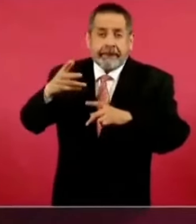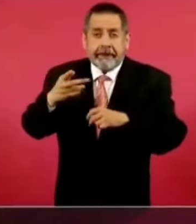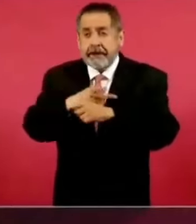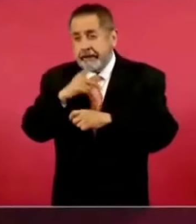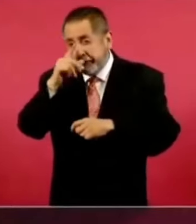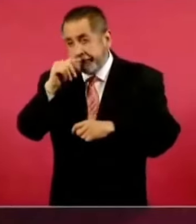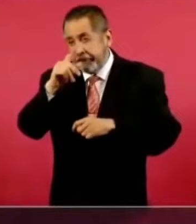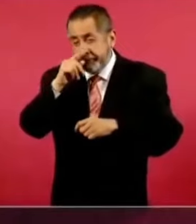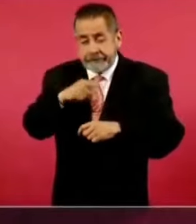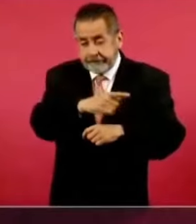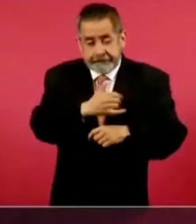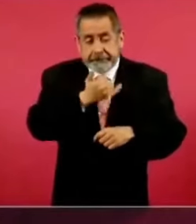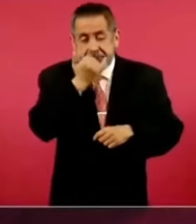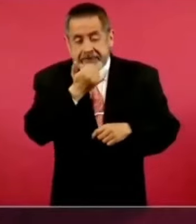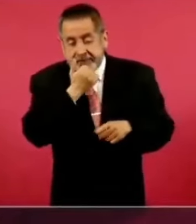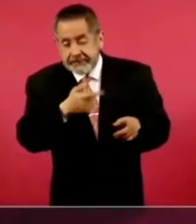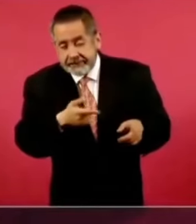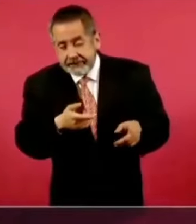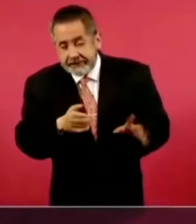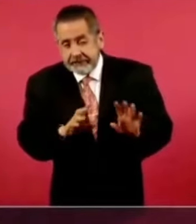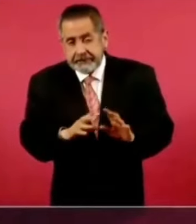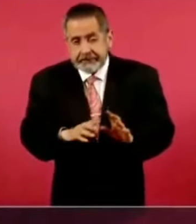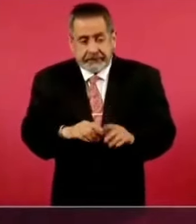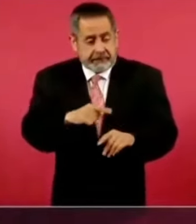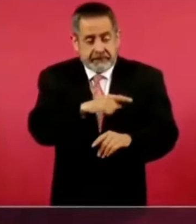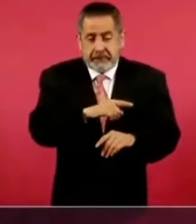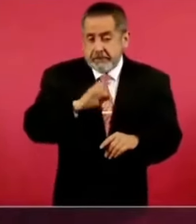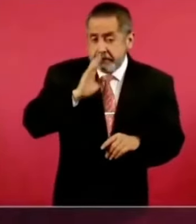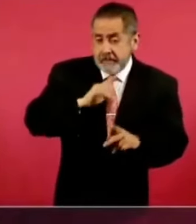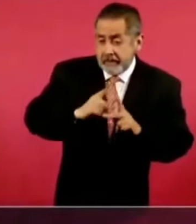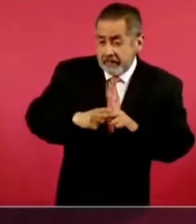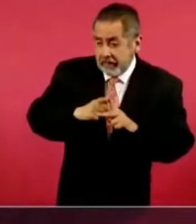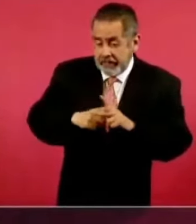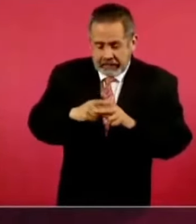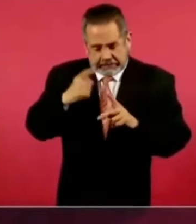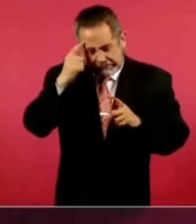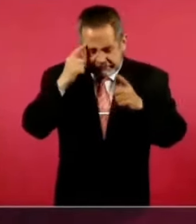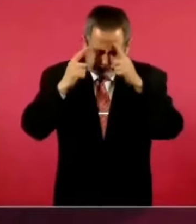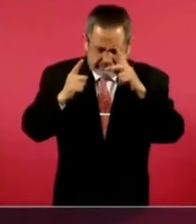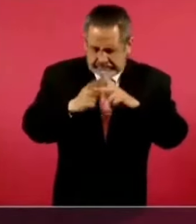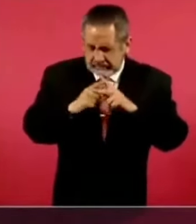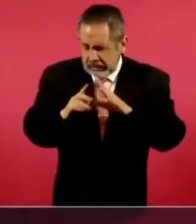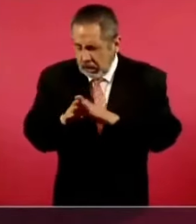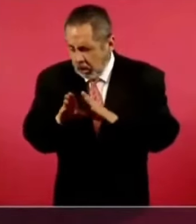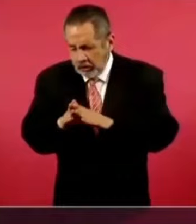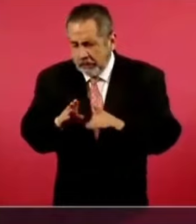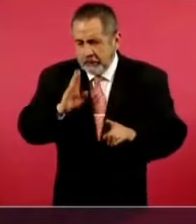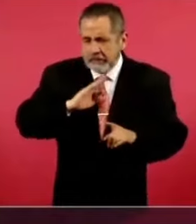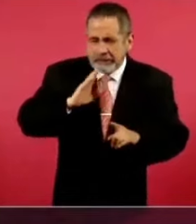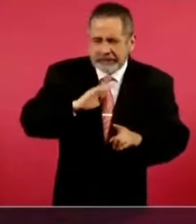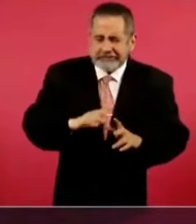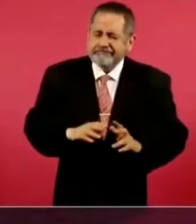¿Los actuarios hicieron mal las corridas financieras?